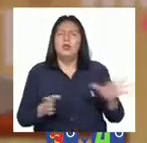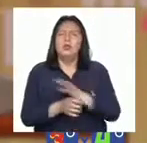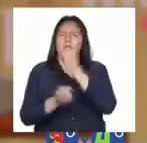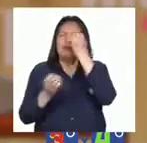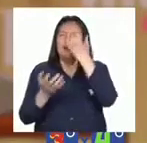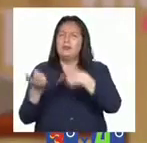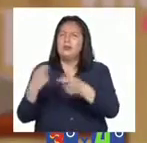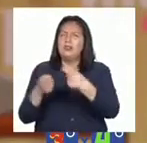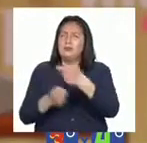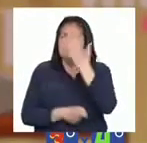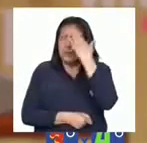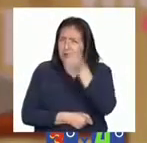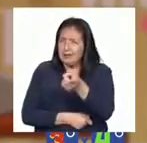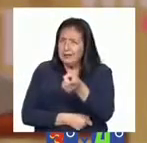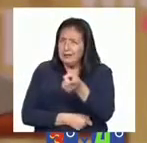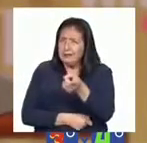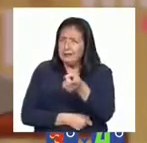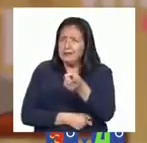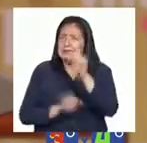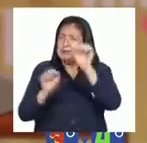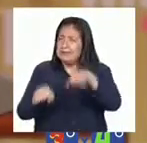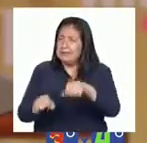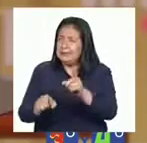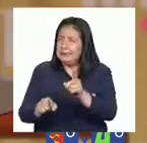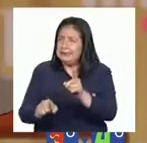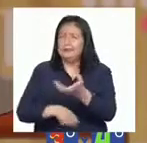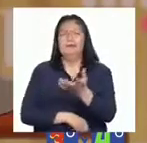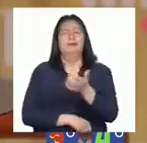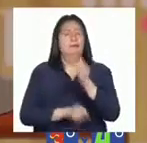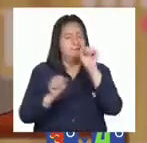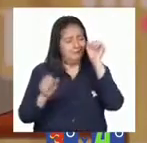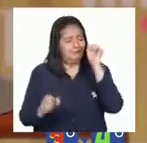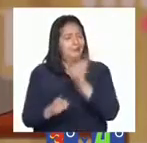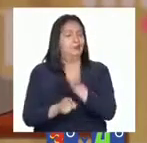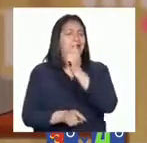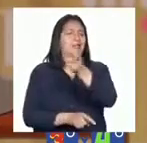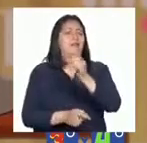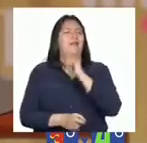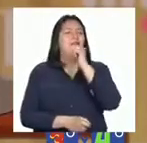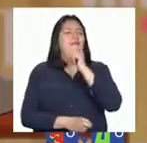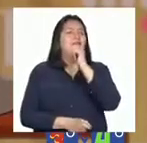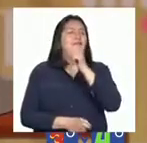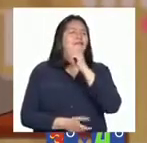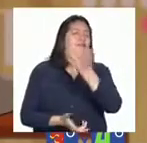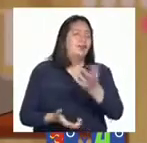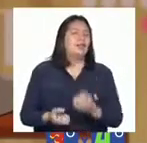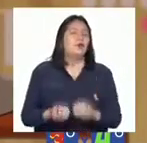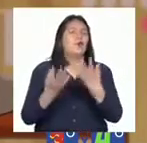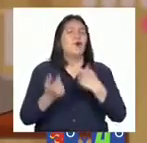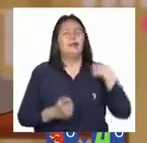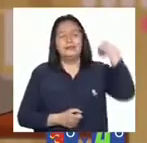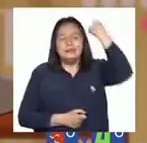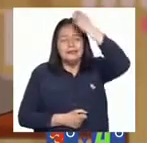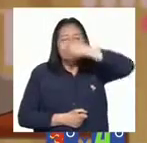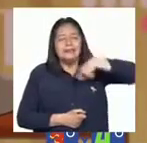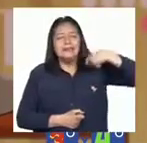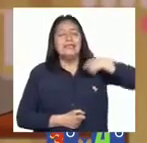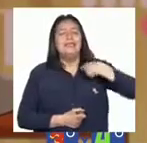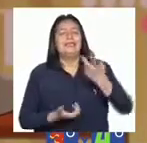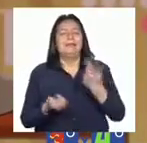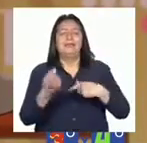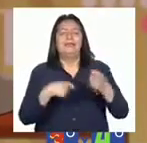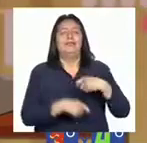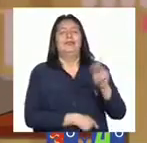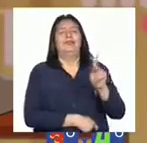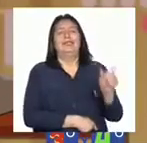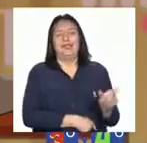datos de su venta? ¿Lo saben? ¿Sí? Sí, falta averiguar cuántas chalinas vendió